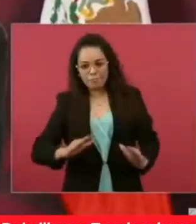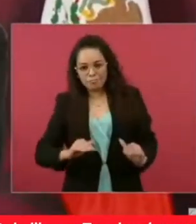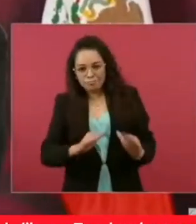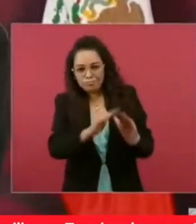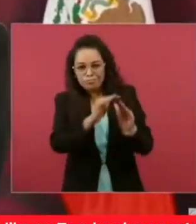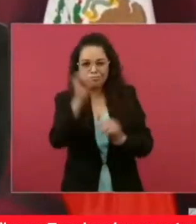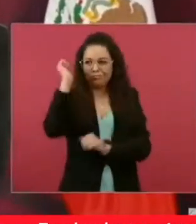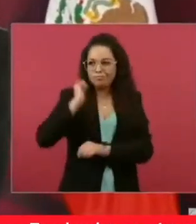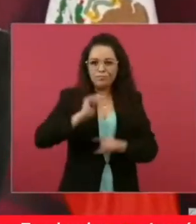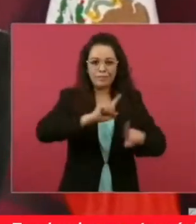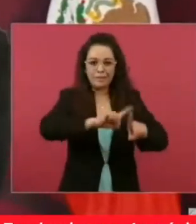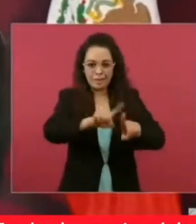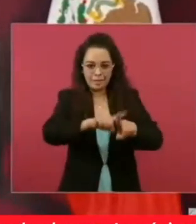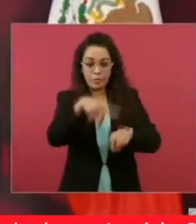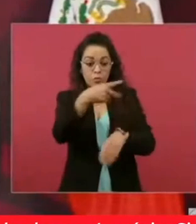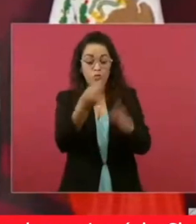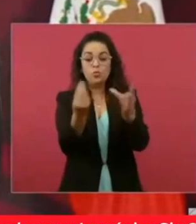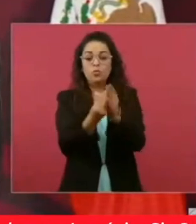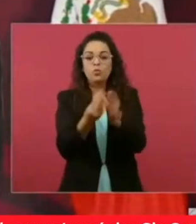que